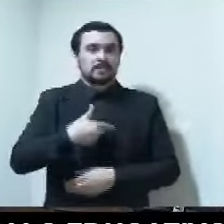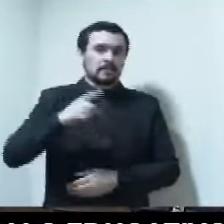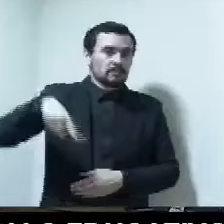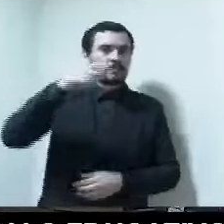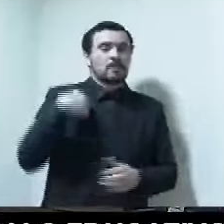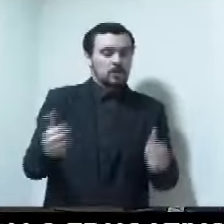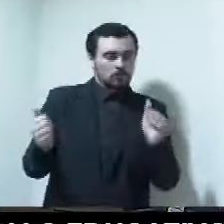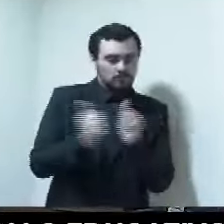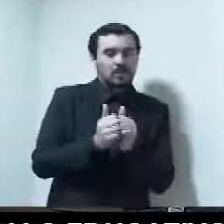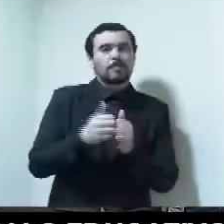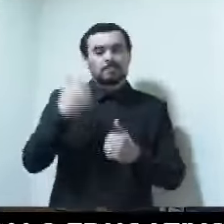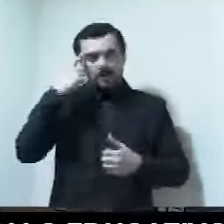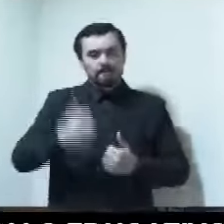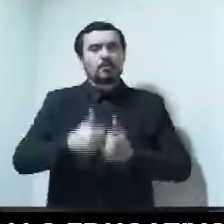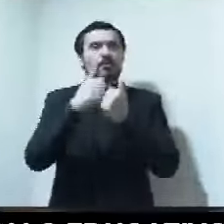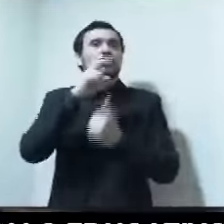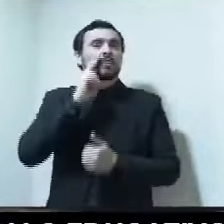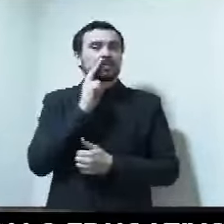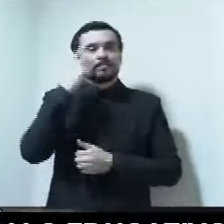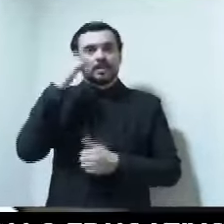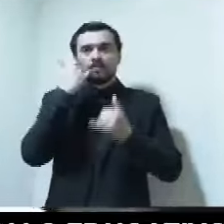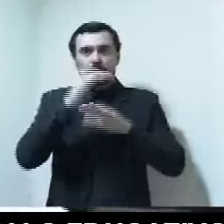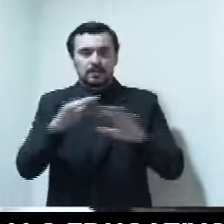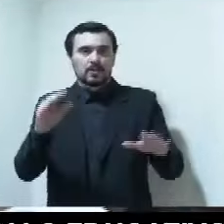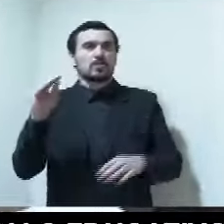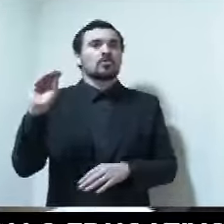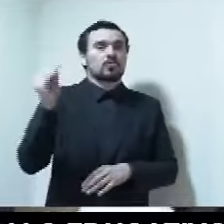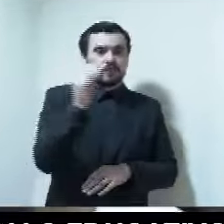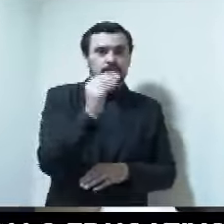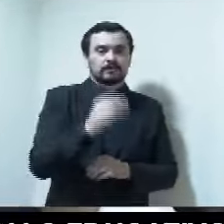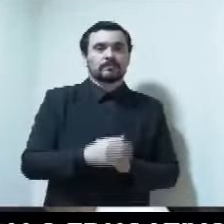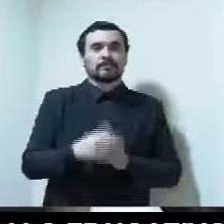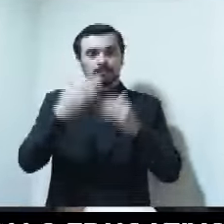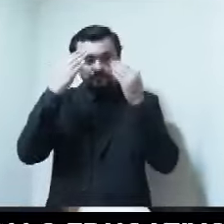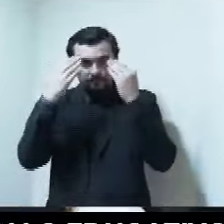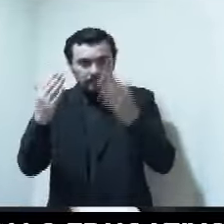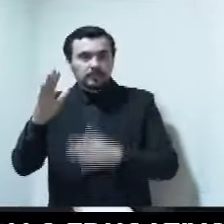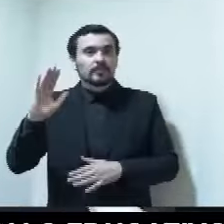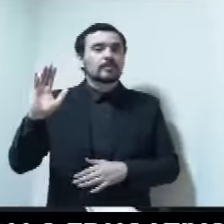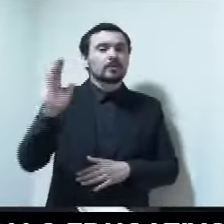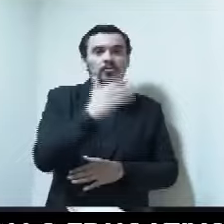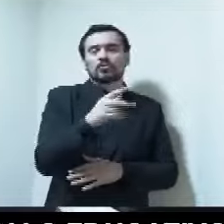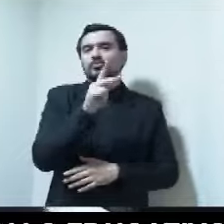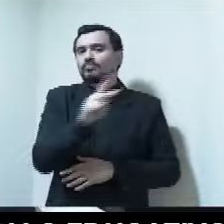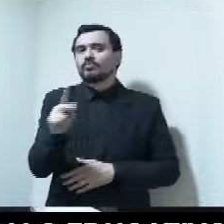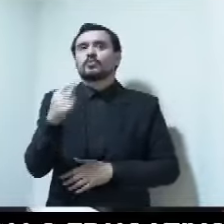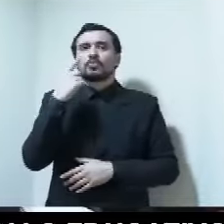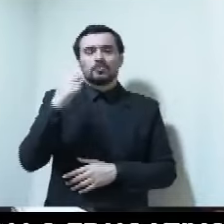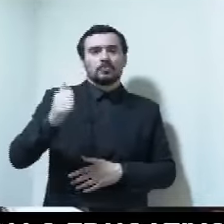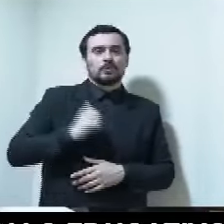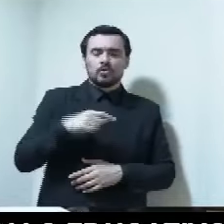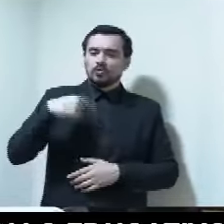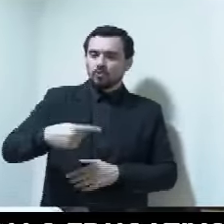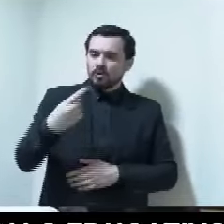esta lucha por una mejor educación para nuestros niños, niñas y adolescentes. Gracias a todos los maestros y maestras que cada